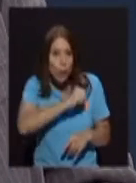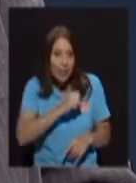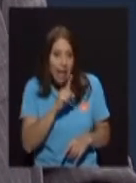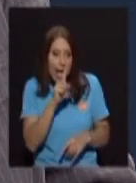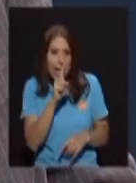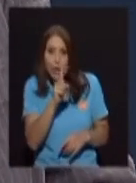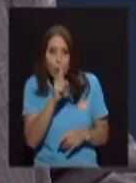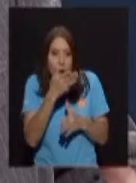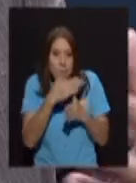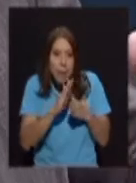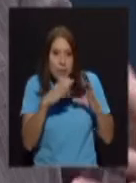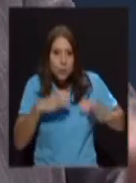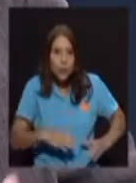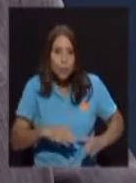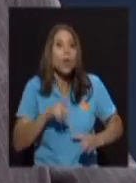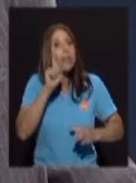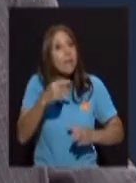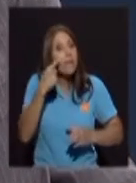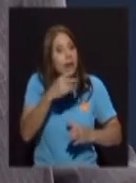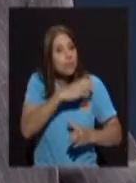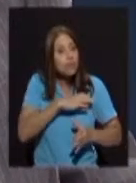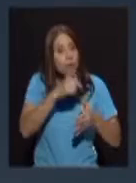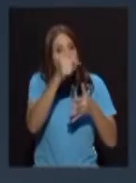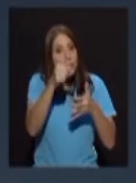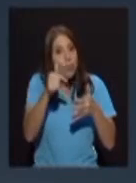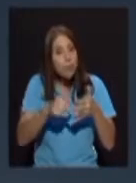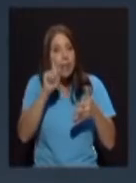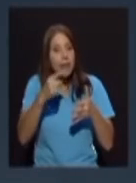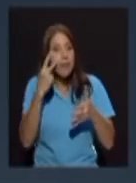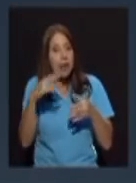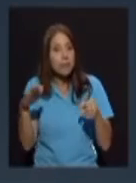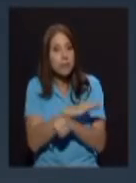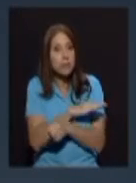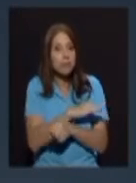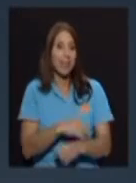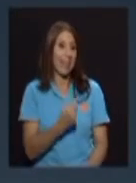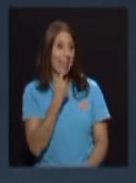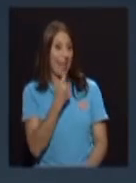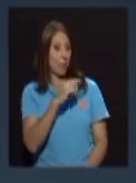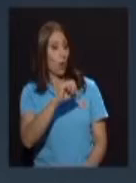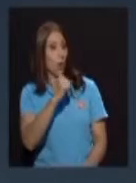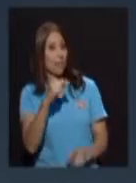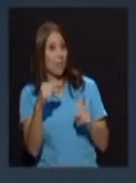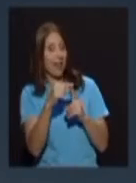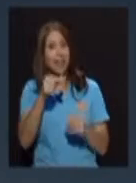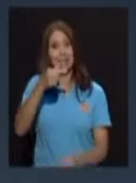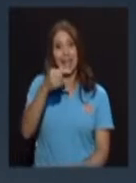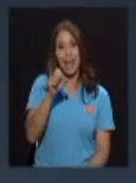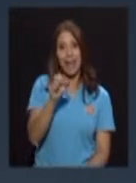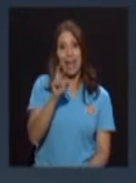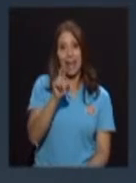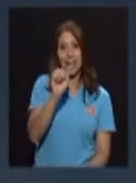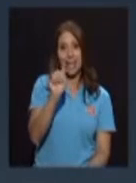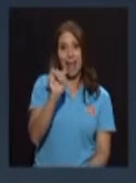de condiciones de salud que hay que ver en forma integral. Digámoslo con las otras palabras, geriatras son el médico